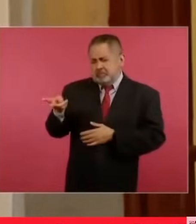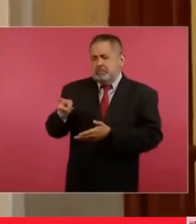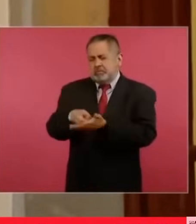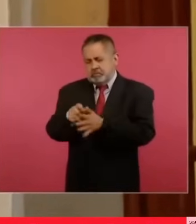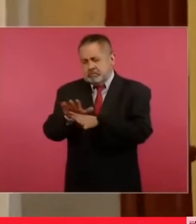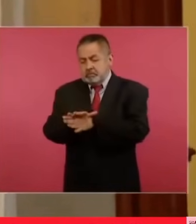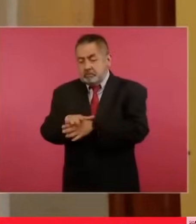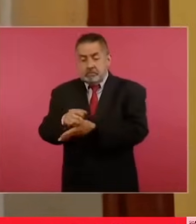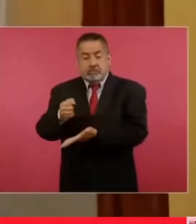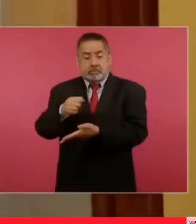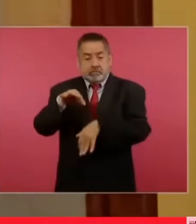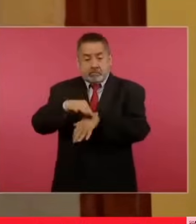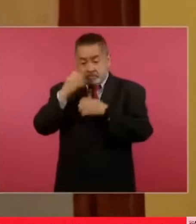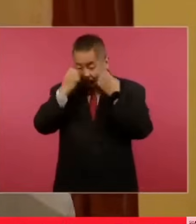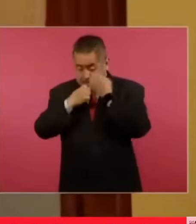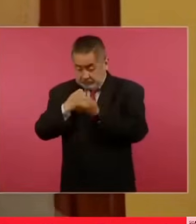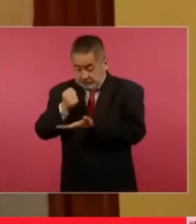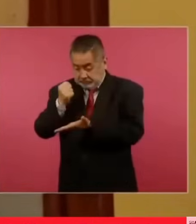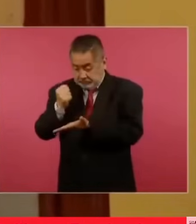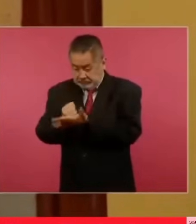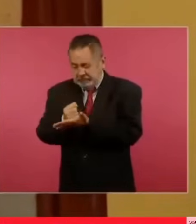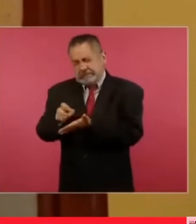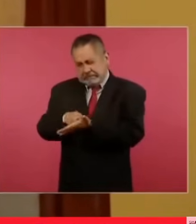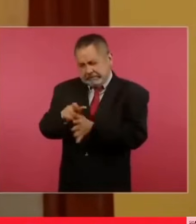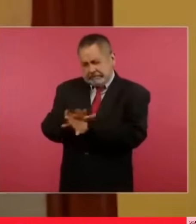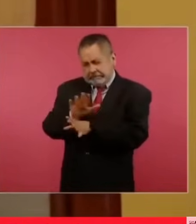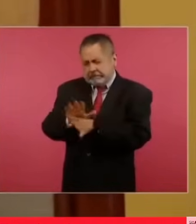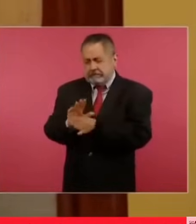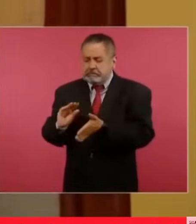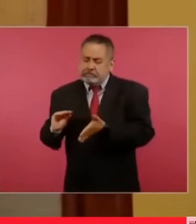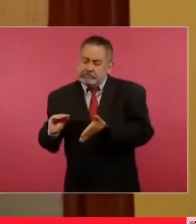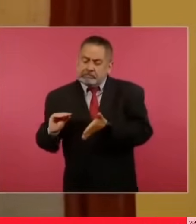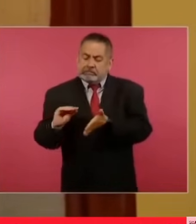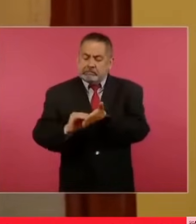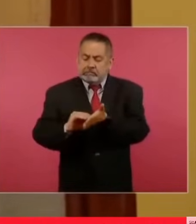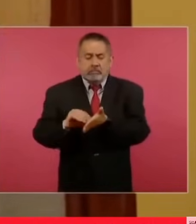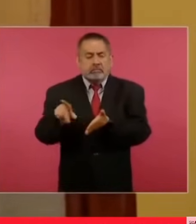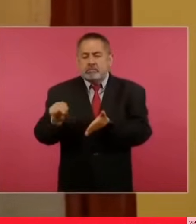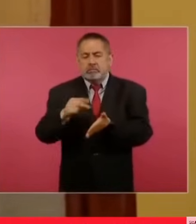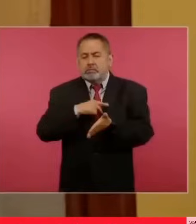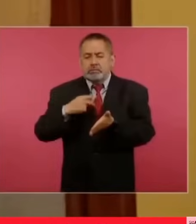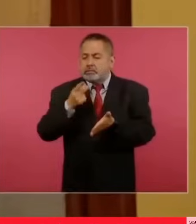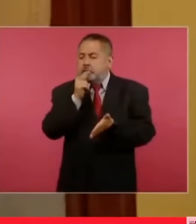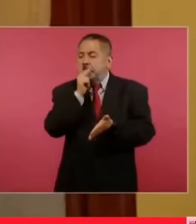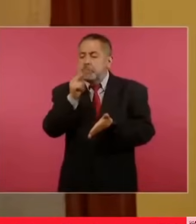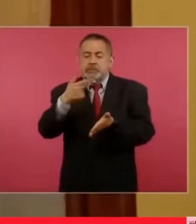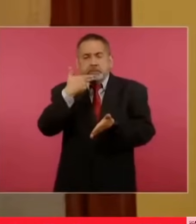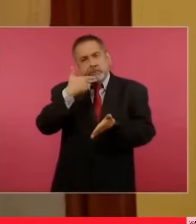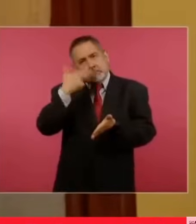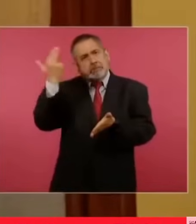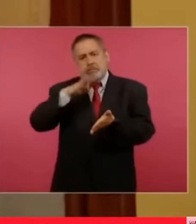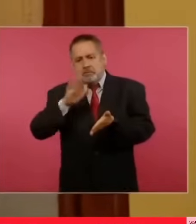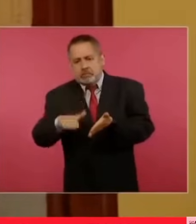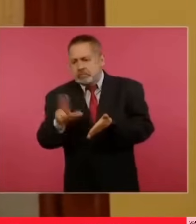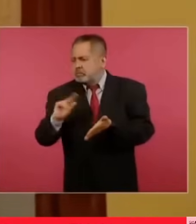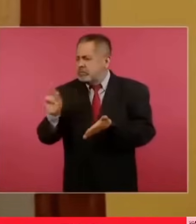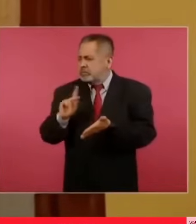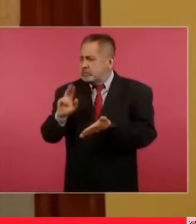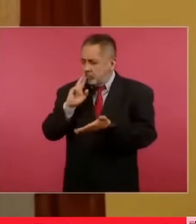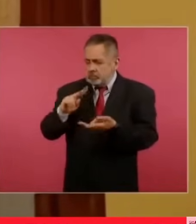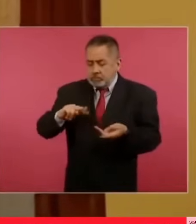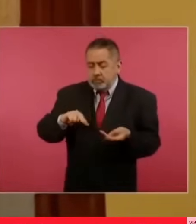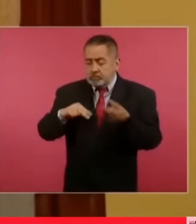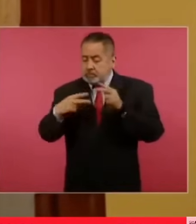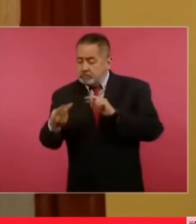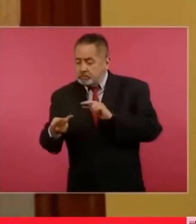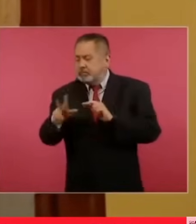modificaran el dictamen, que no apareciera suicidio, sino que apareciera accidente, para que procediera